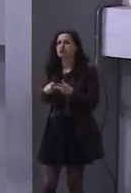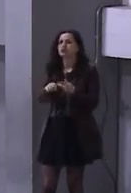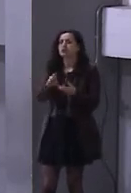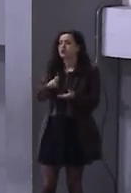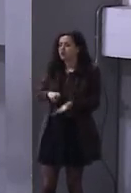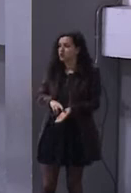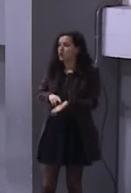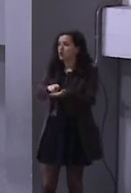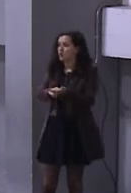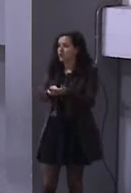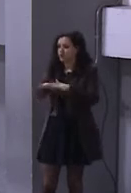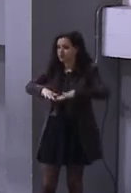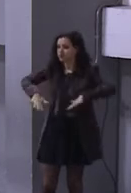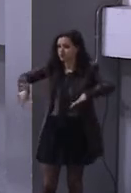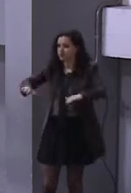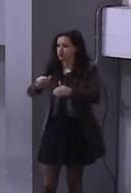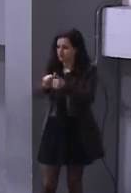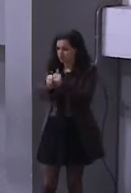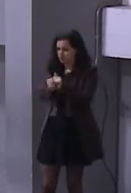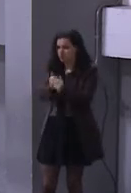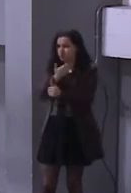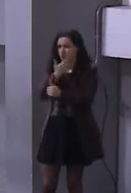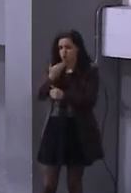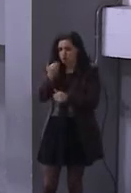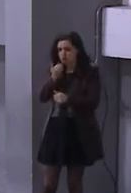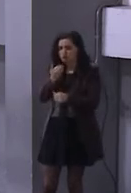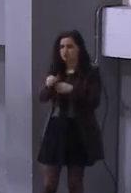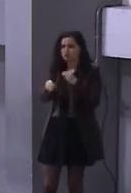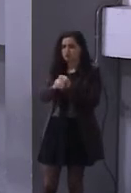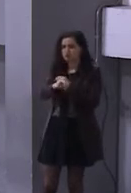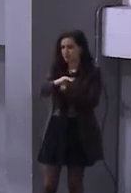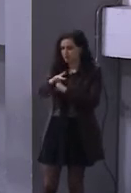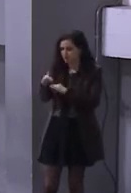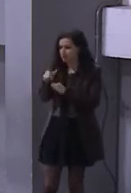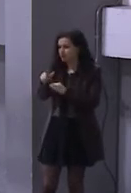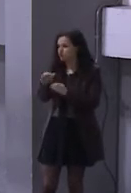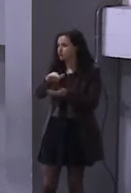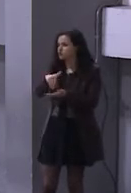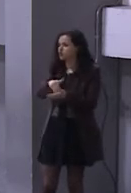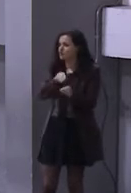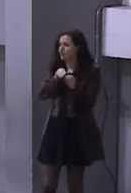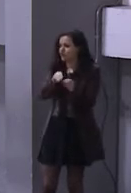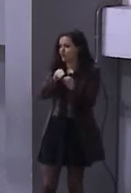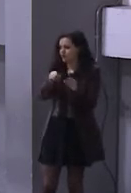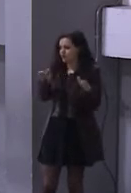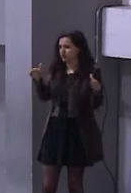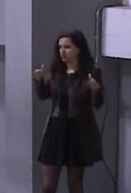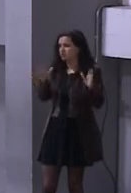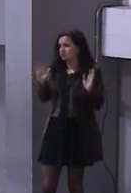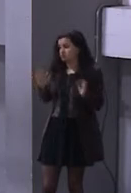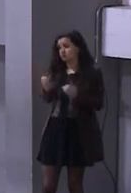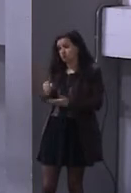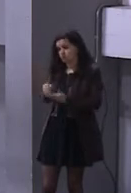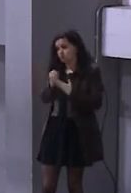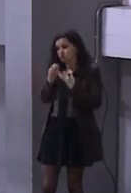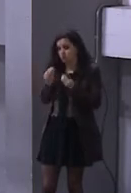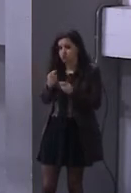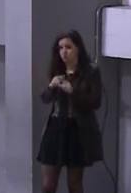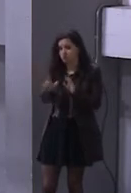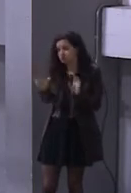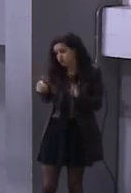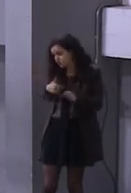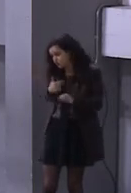recuperar los campos deportivos, mejorar las instalaciones de la piscina, digamos un centro de formación que nos ayudaría muchísimo, pero como les